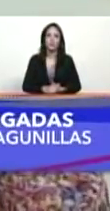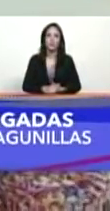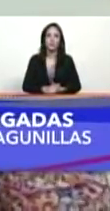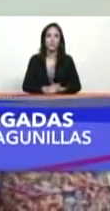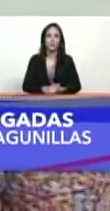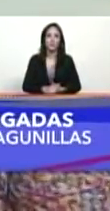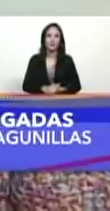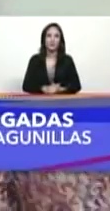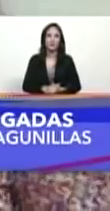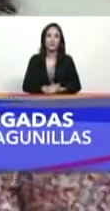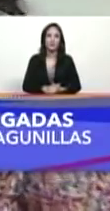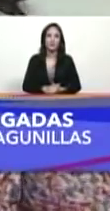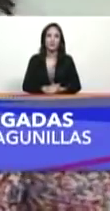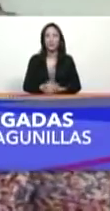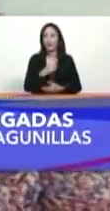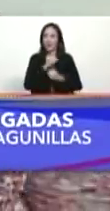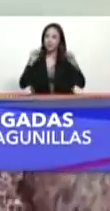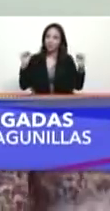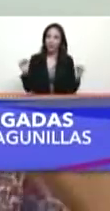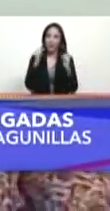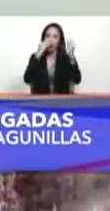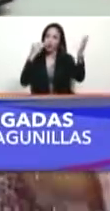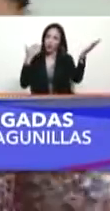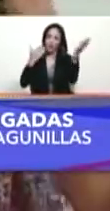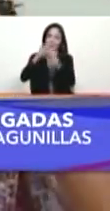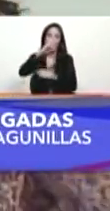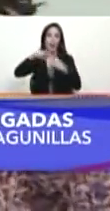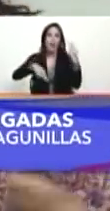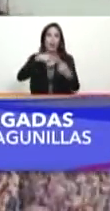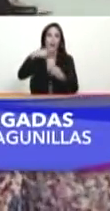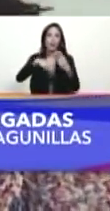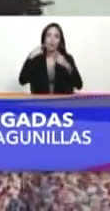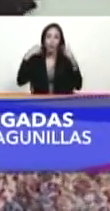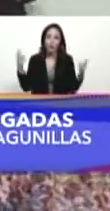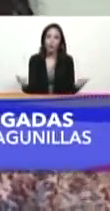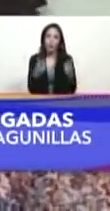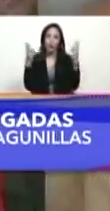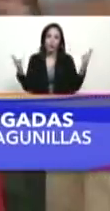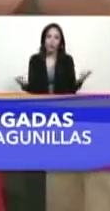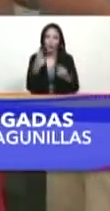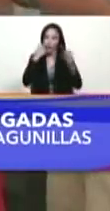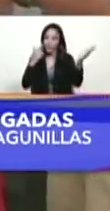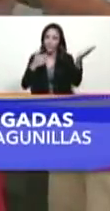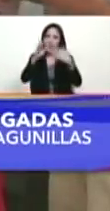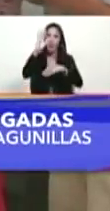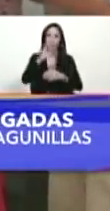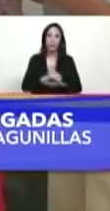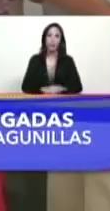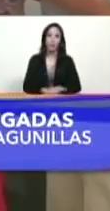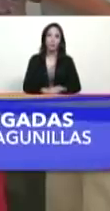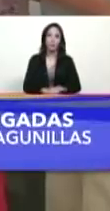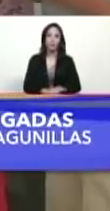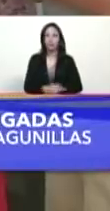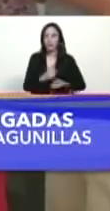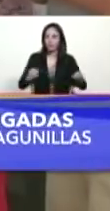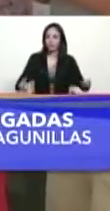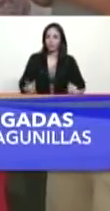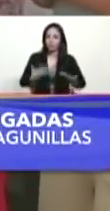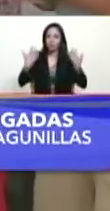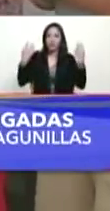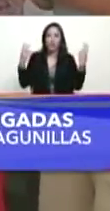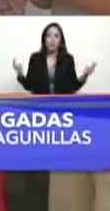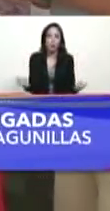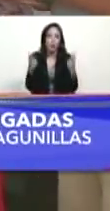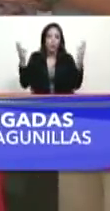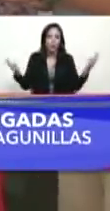gracias. Bueno, y que siga la revolución y victorias y victorias y más victorias. Porque de eso estamos llenos nosotros los